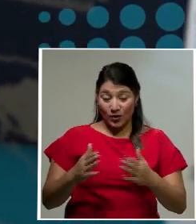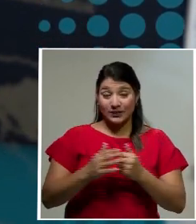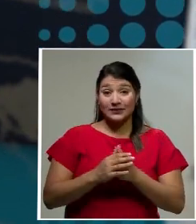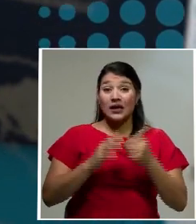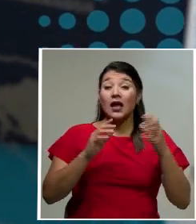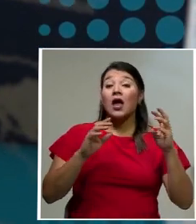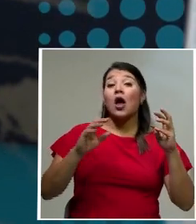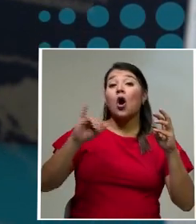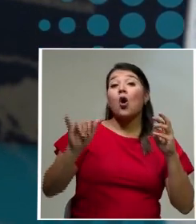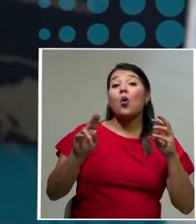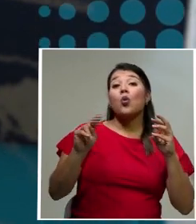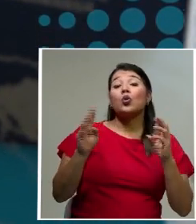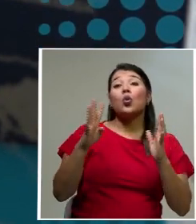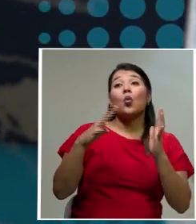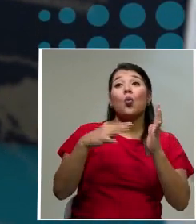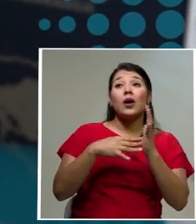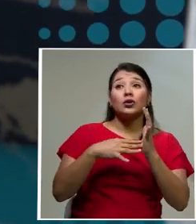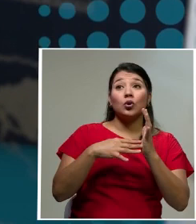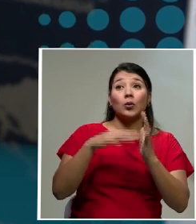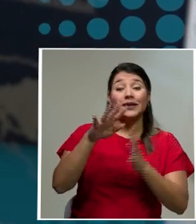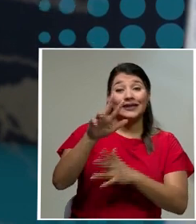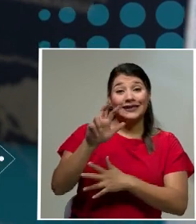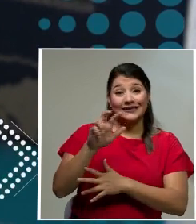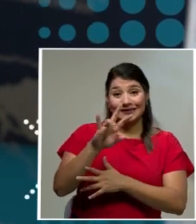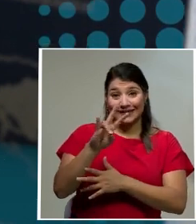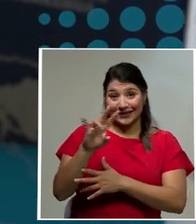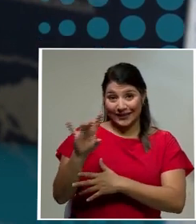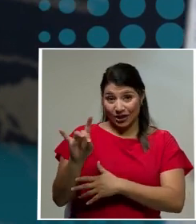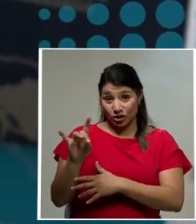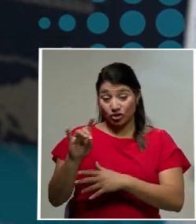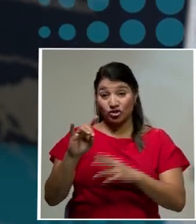junio 4.378 y en julio